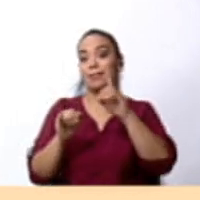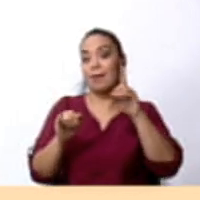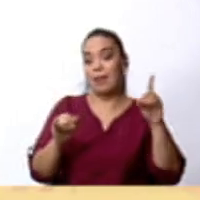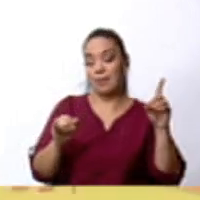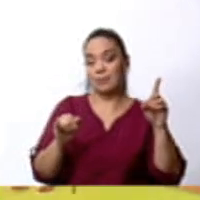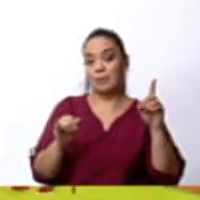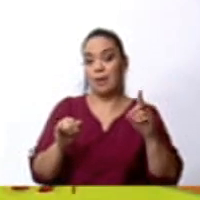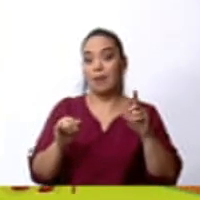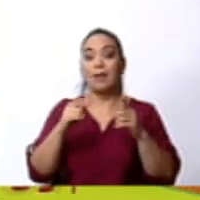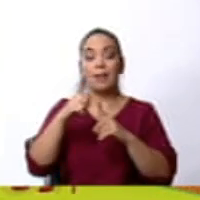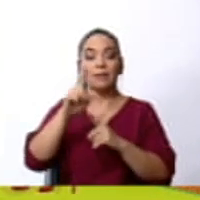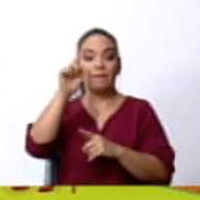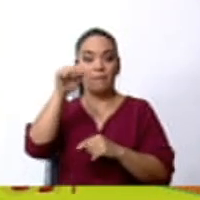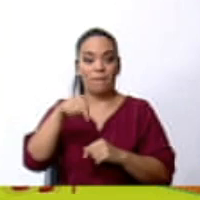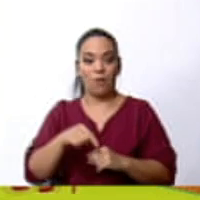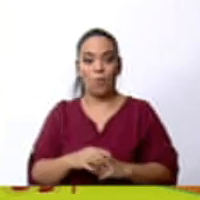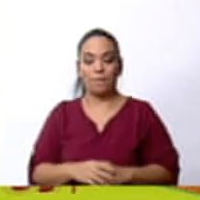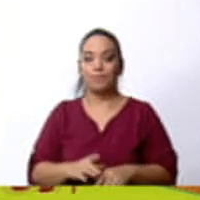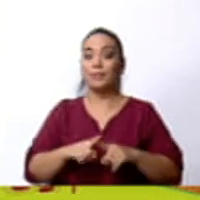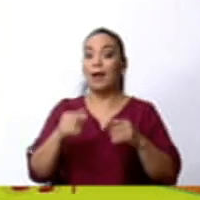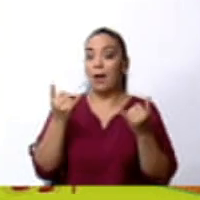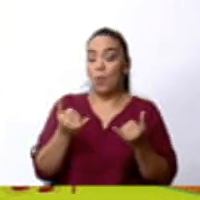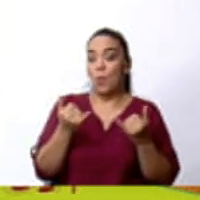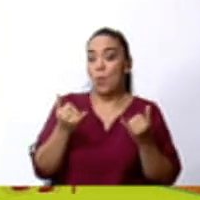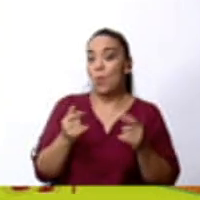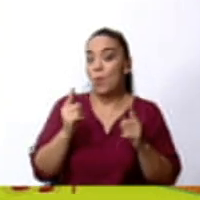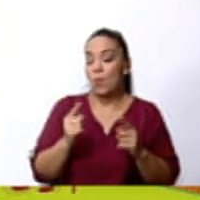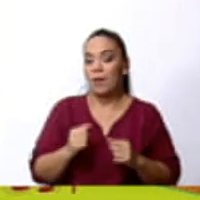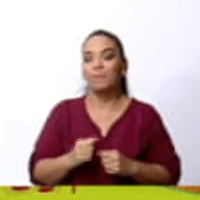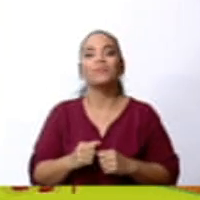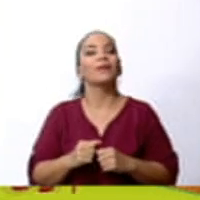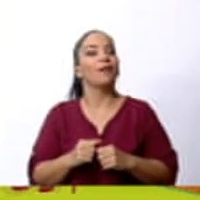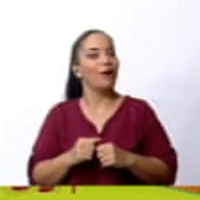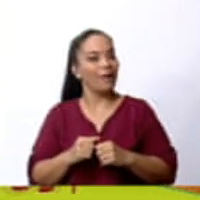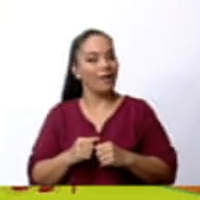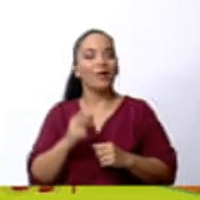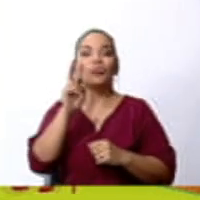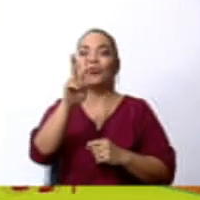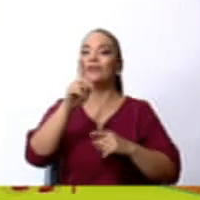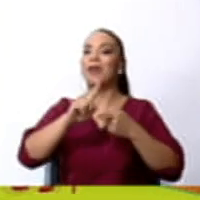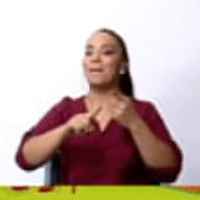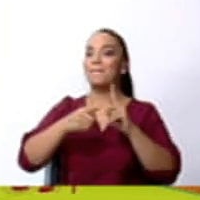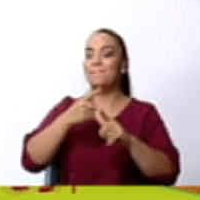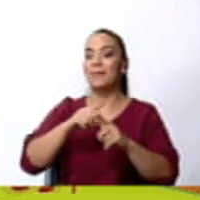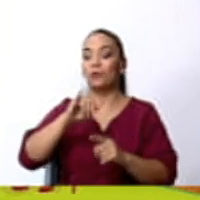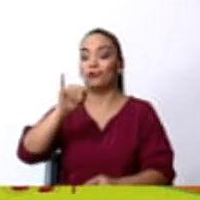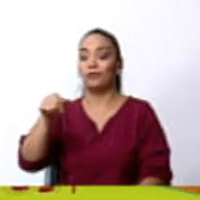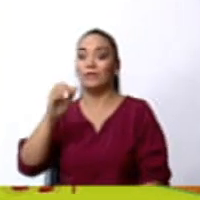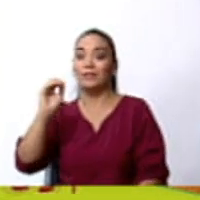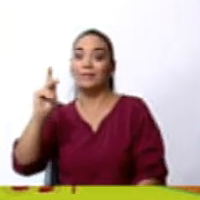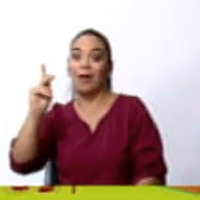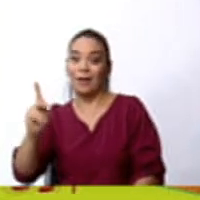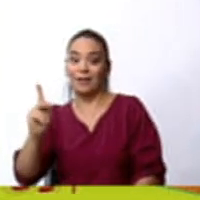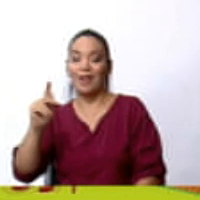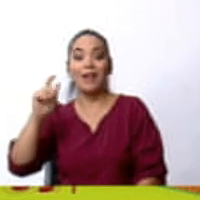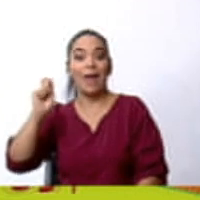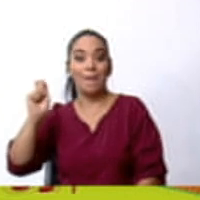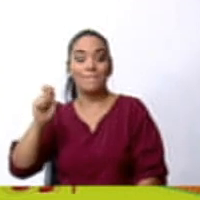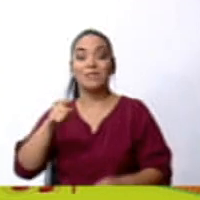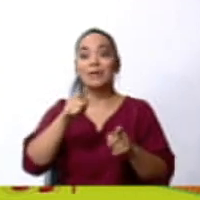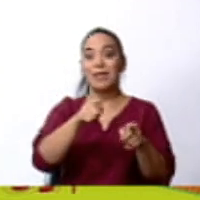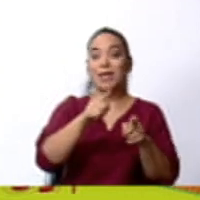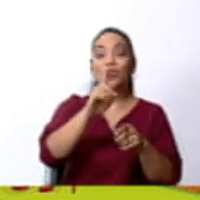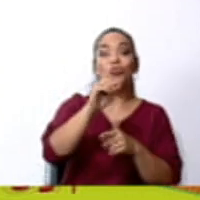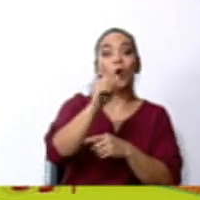abajo. Pero ahora les tengo dos amigos, Jack el lápiz y Doña Borra, y nos van a dar